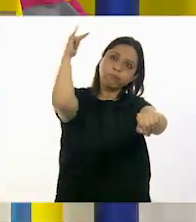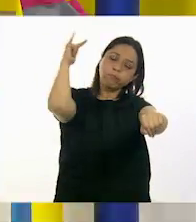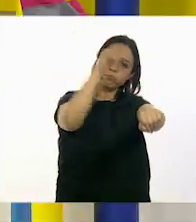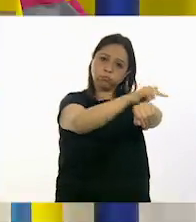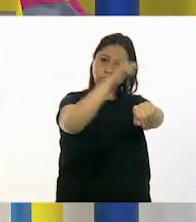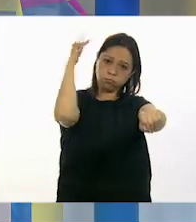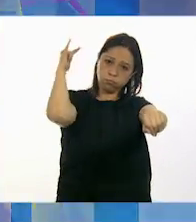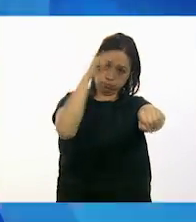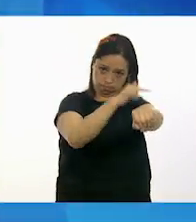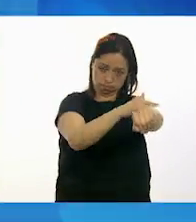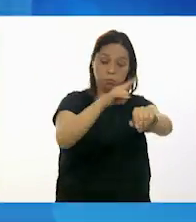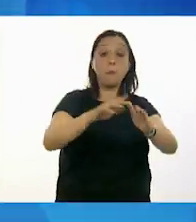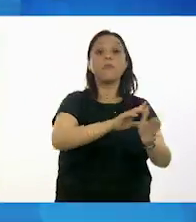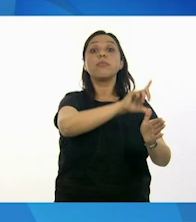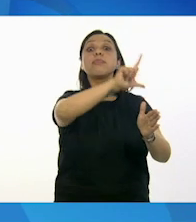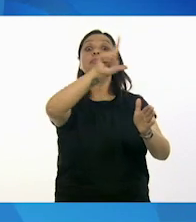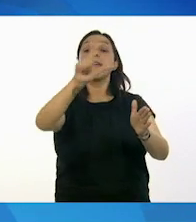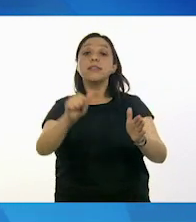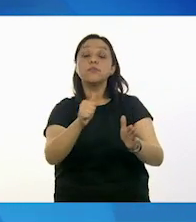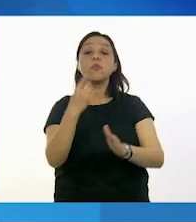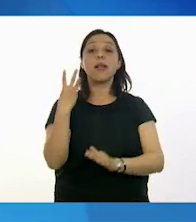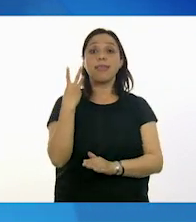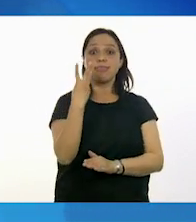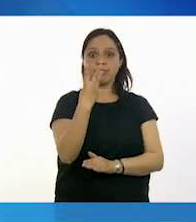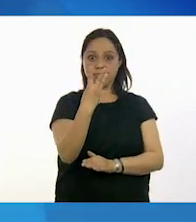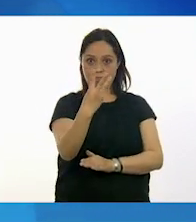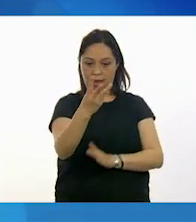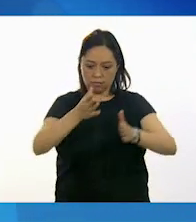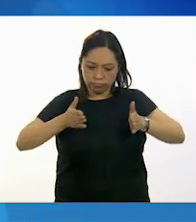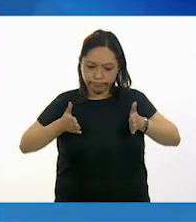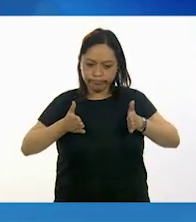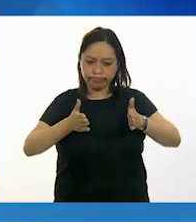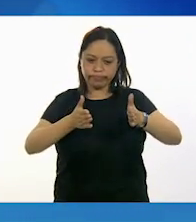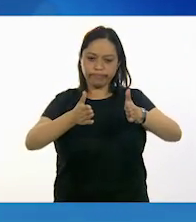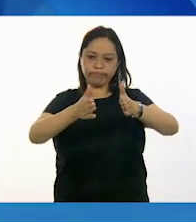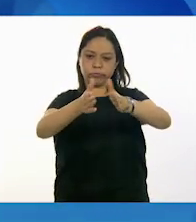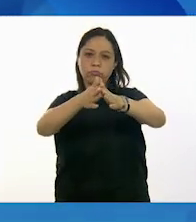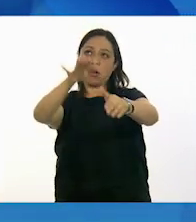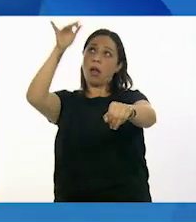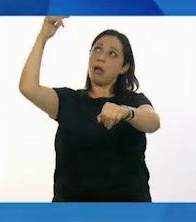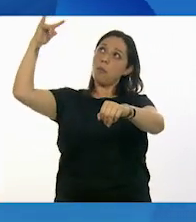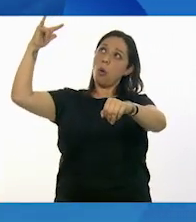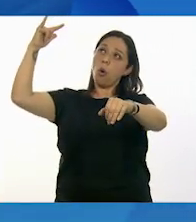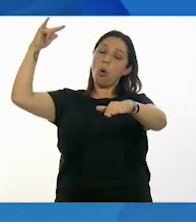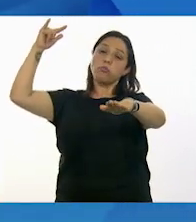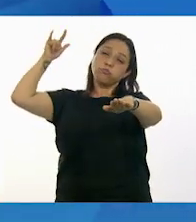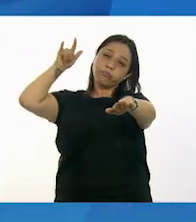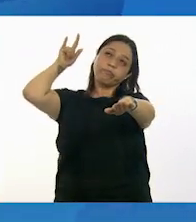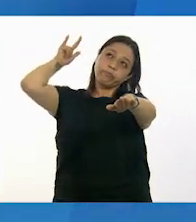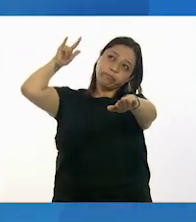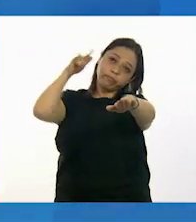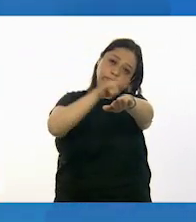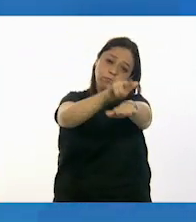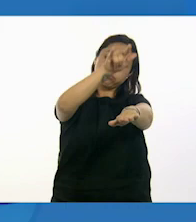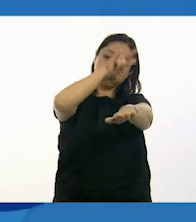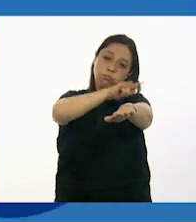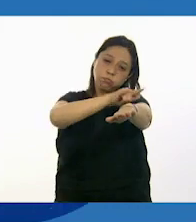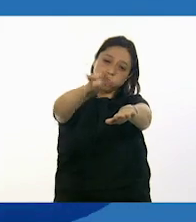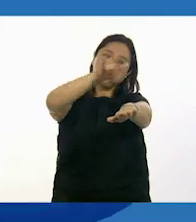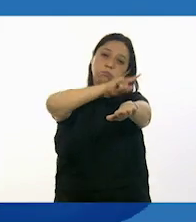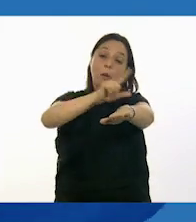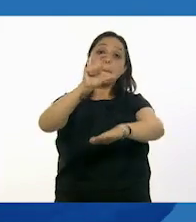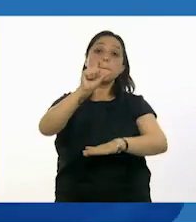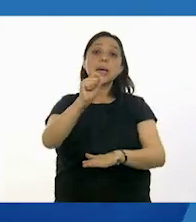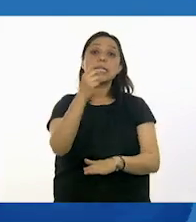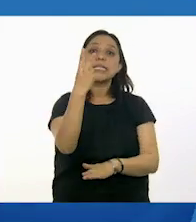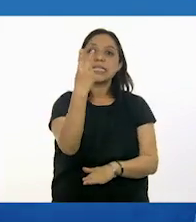Después dice, en la pista 3, muy bien, aterrizaron 22 aviones. 22 aviones en